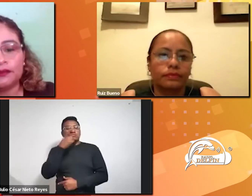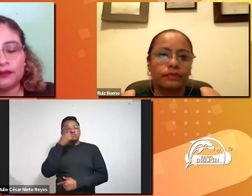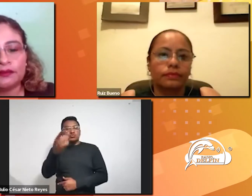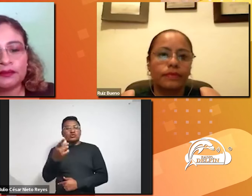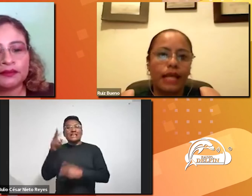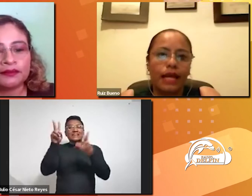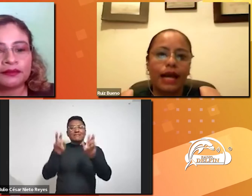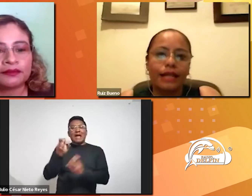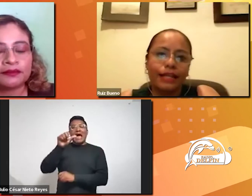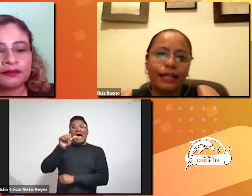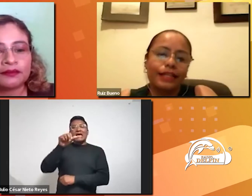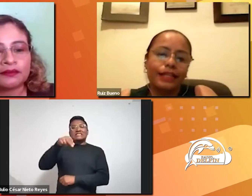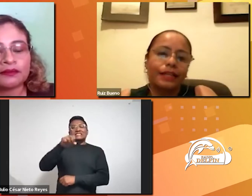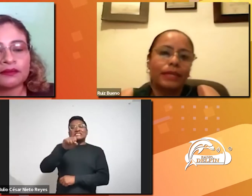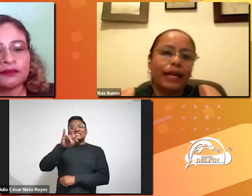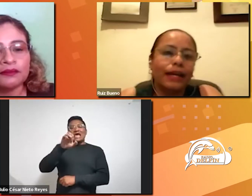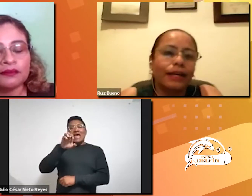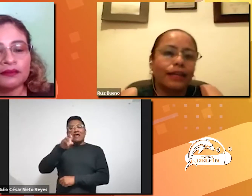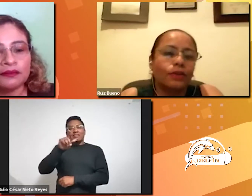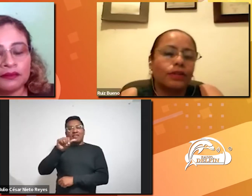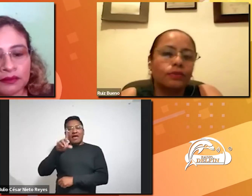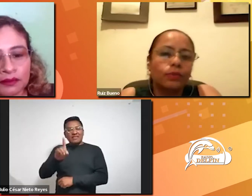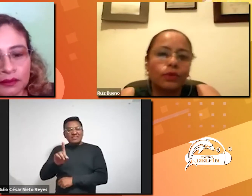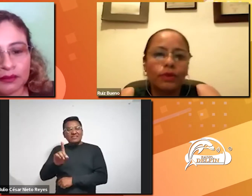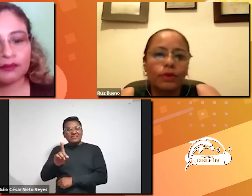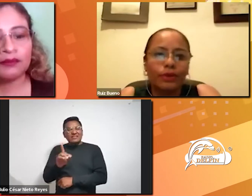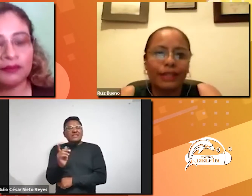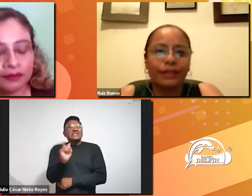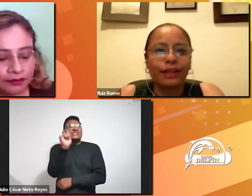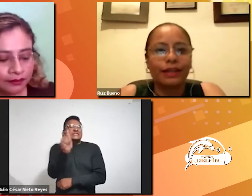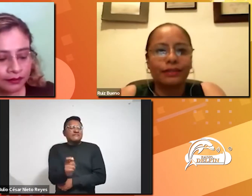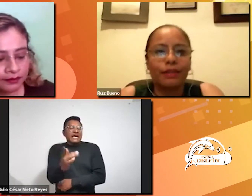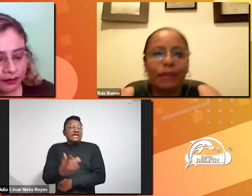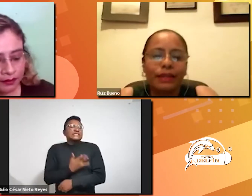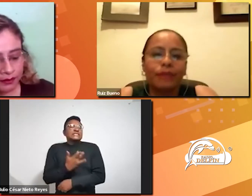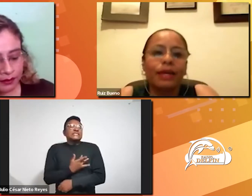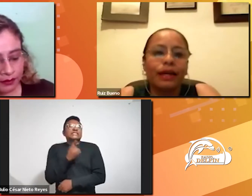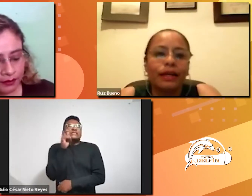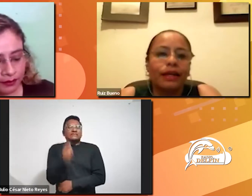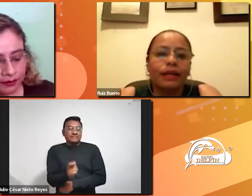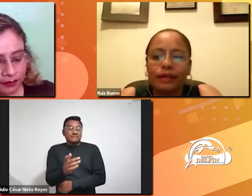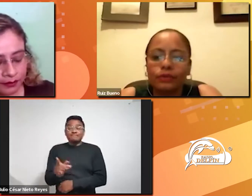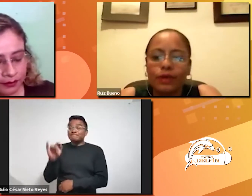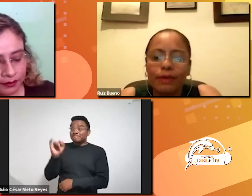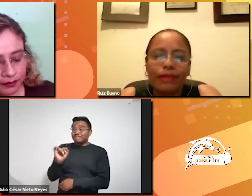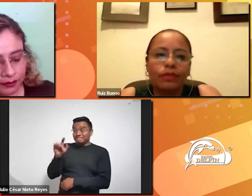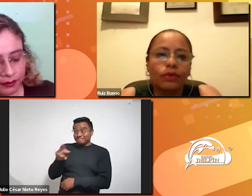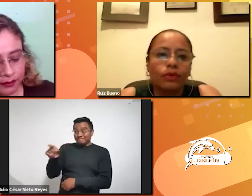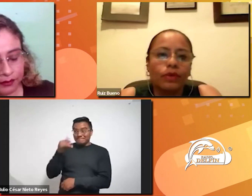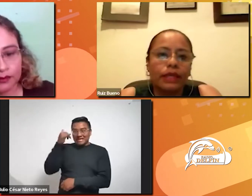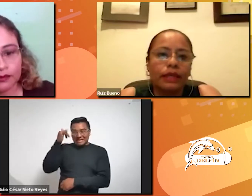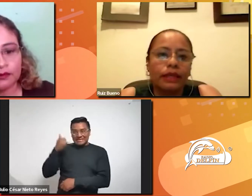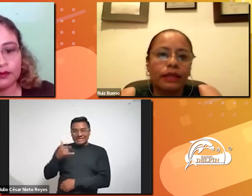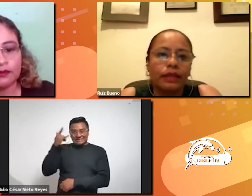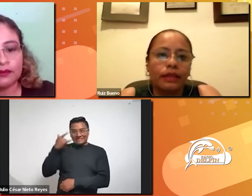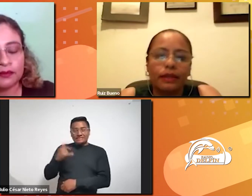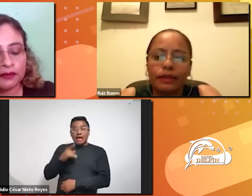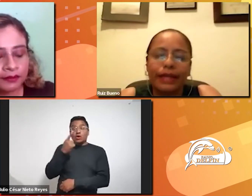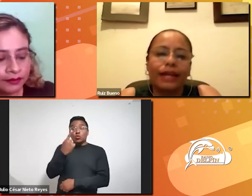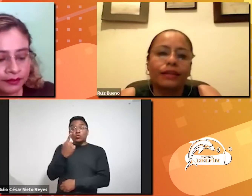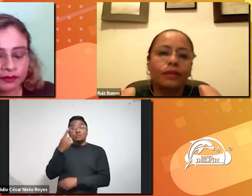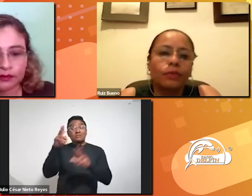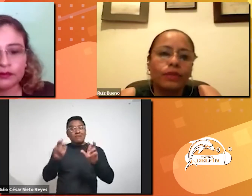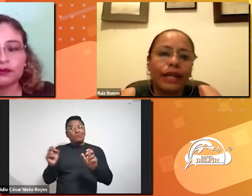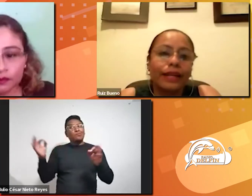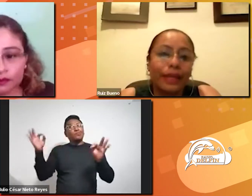síntomas. Así es, Jenny, mira que tocas un punto muy importante, que es la pandemia, que es un evento